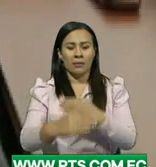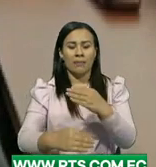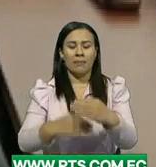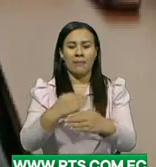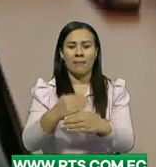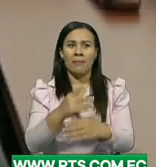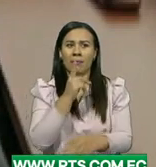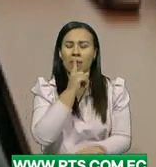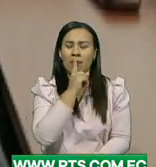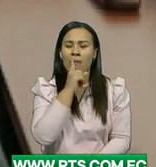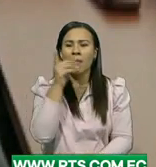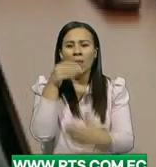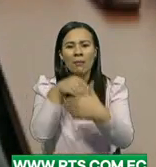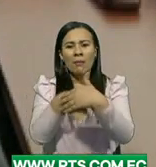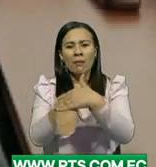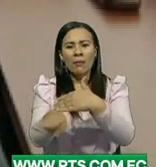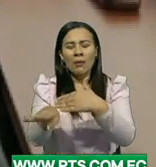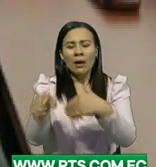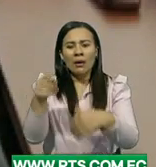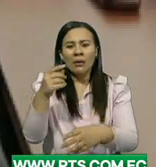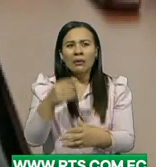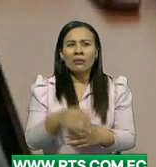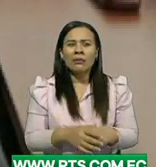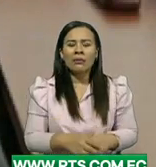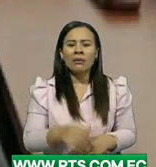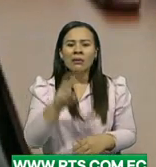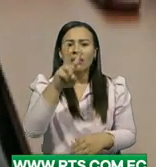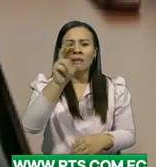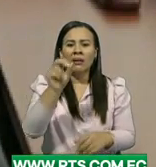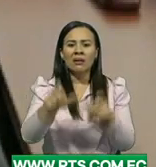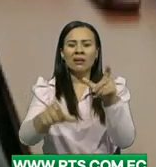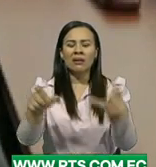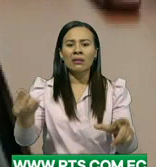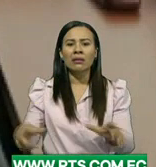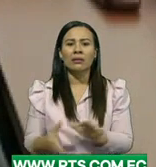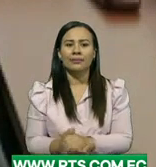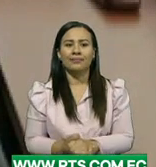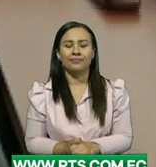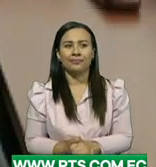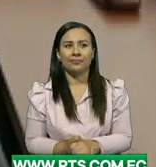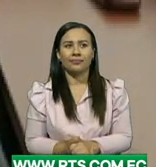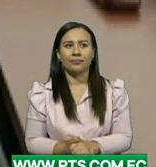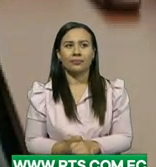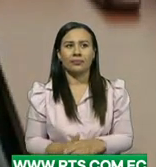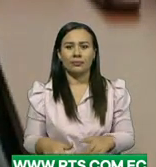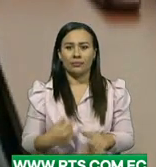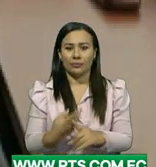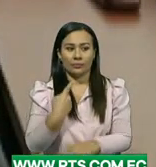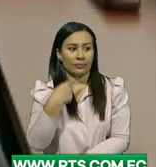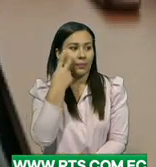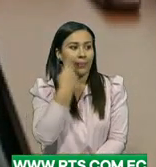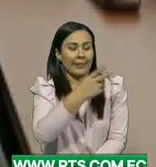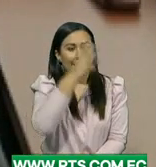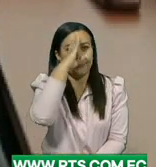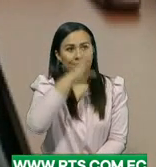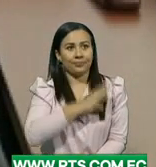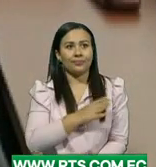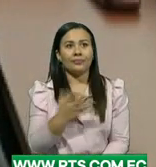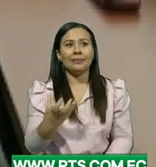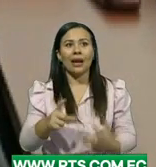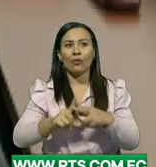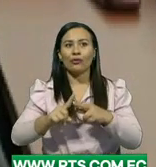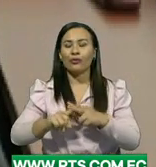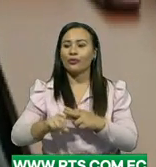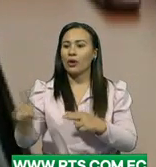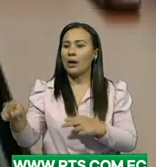al interior se encontraban aproximadamente 20 personas, las mismas que al notar la presencia policial habían huido por